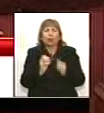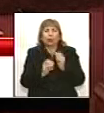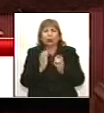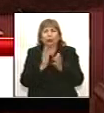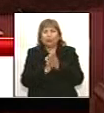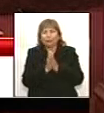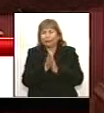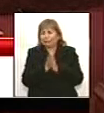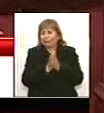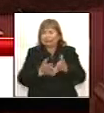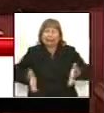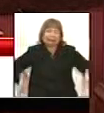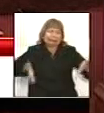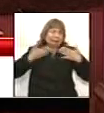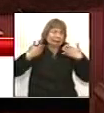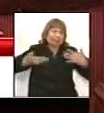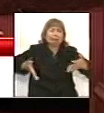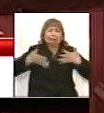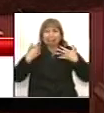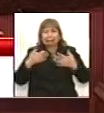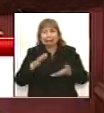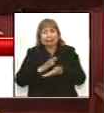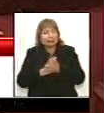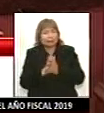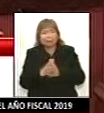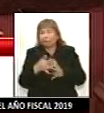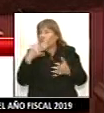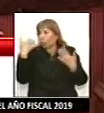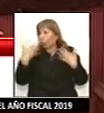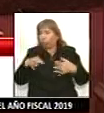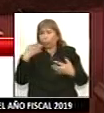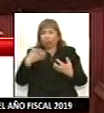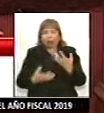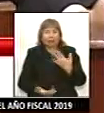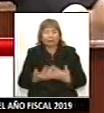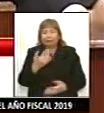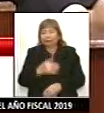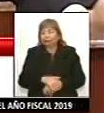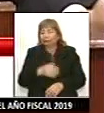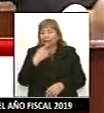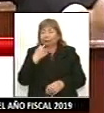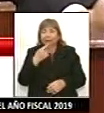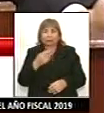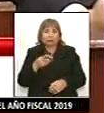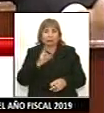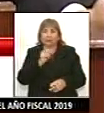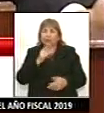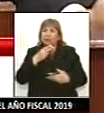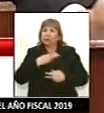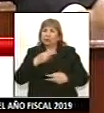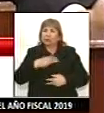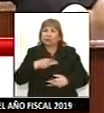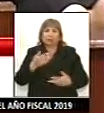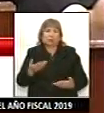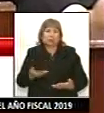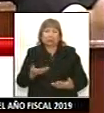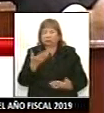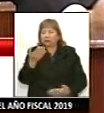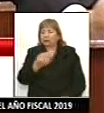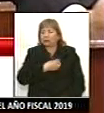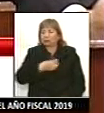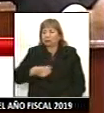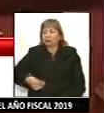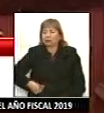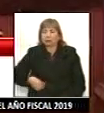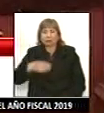y con ese calor insoportable es un infierno, eso es ser inhumano. Señor ministro,